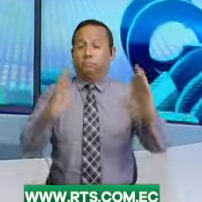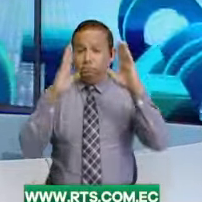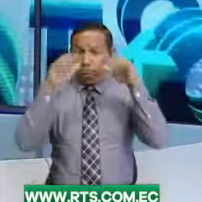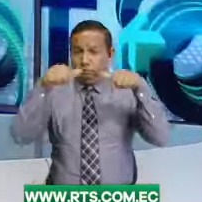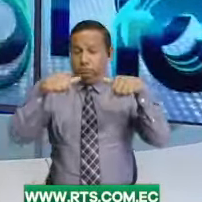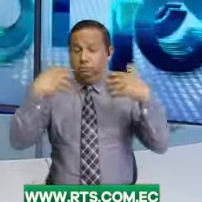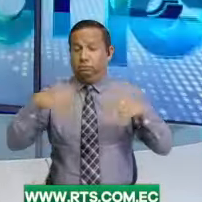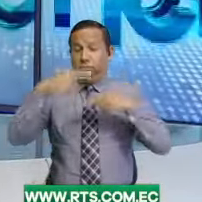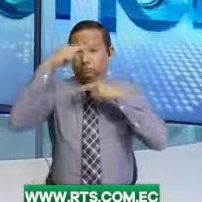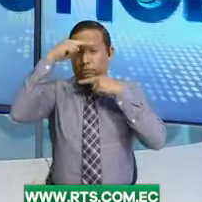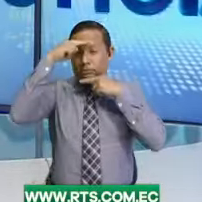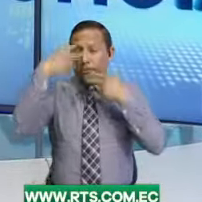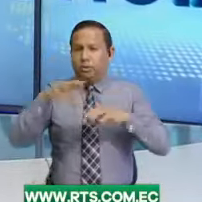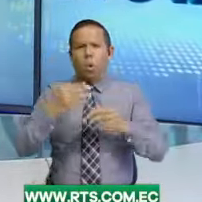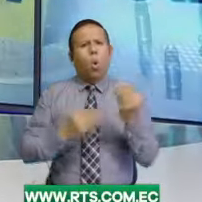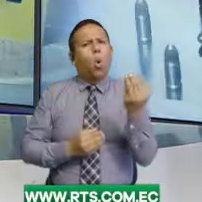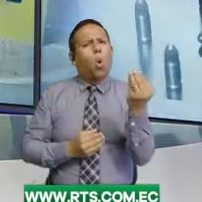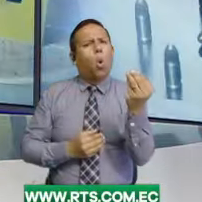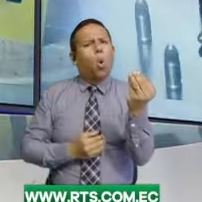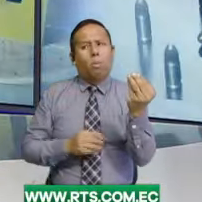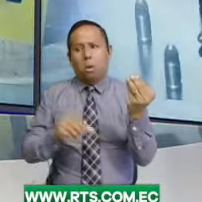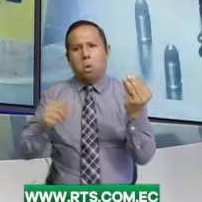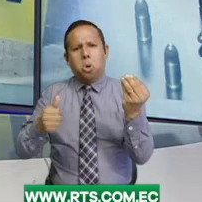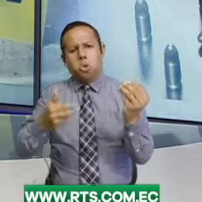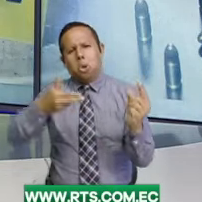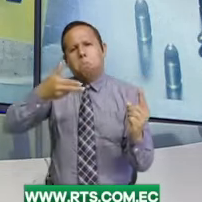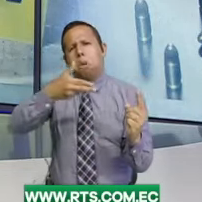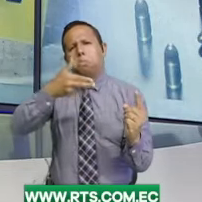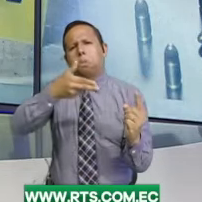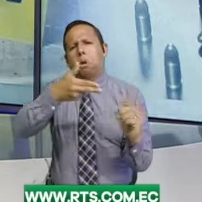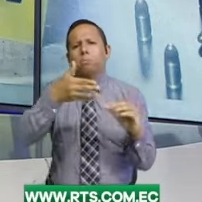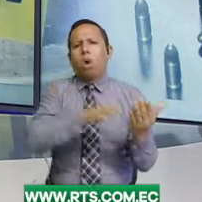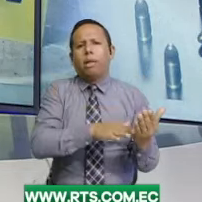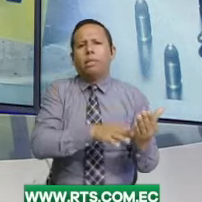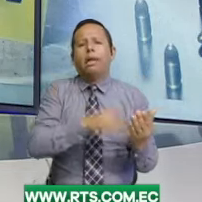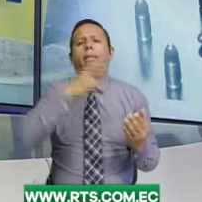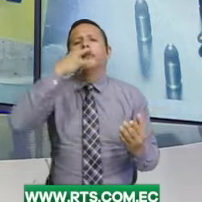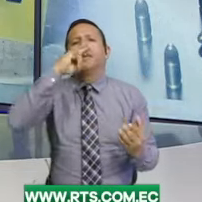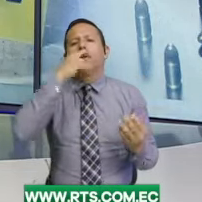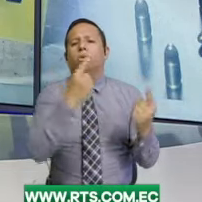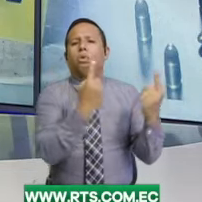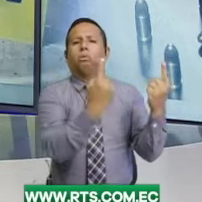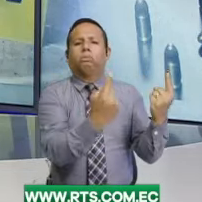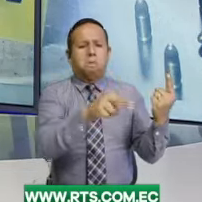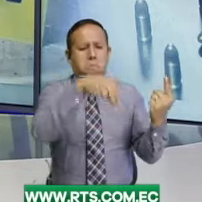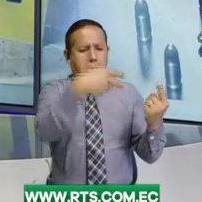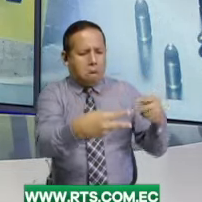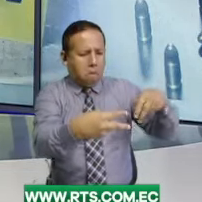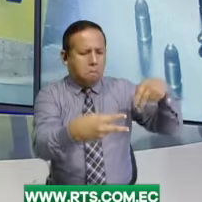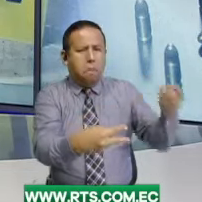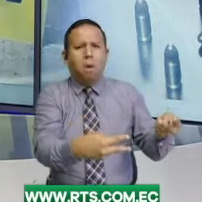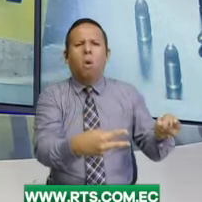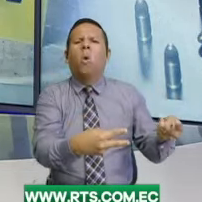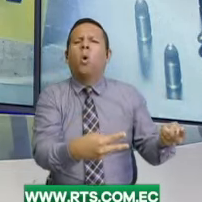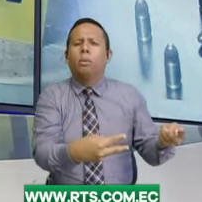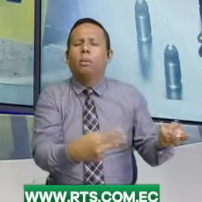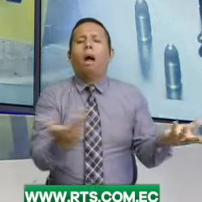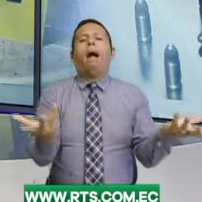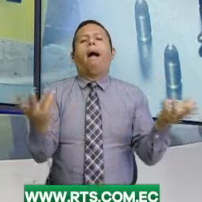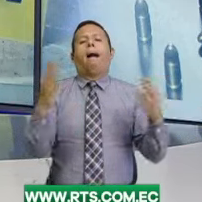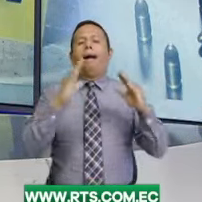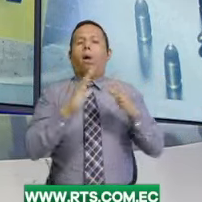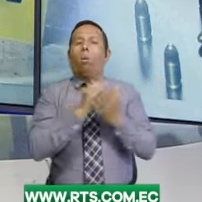Atención con esta noticia, un adolescente fue asesinado y dos niños quedaron heridos en un ataque armado que se